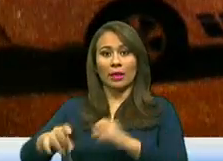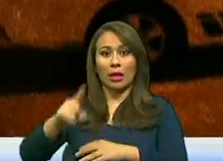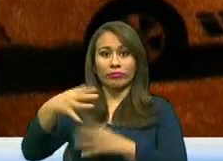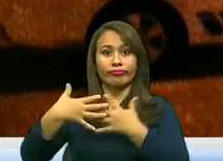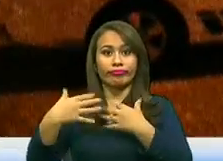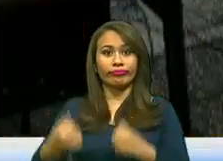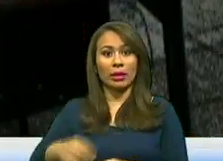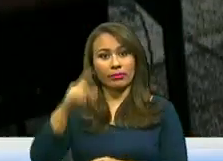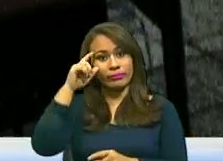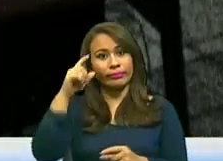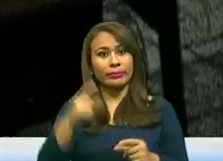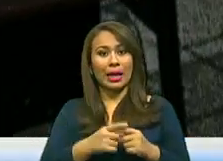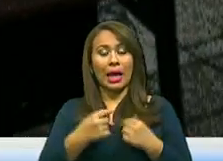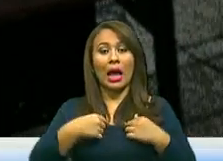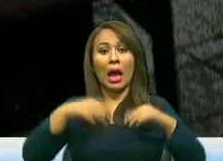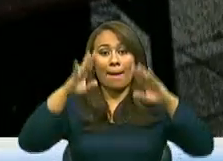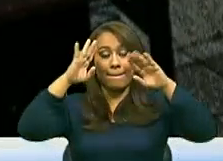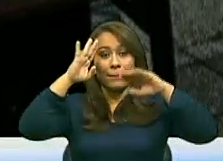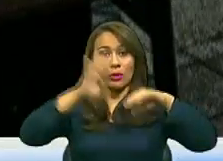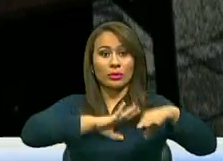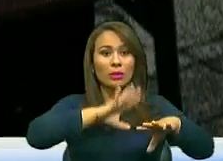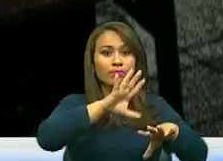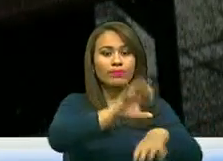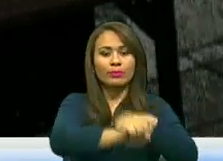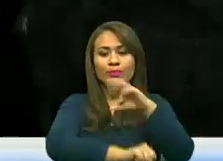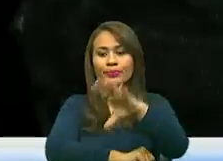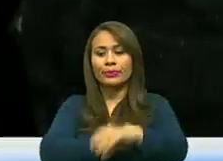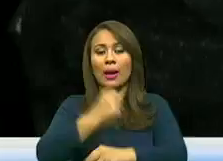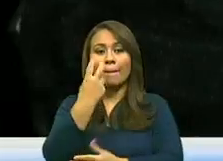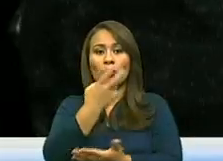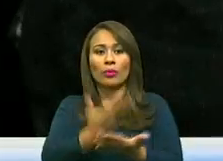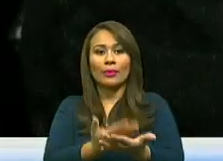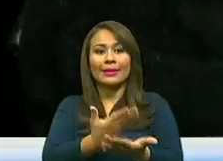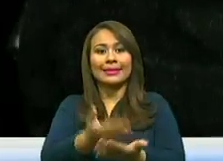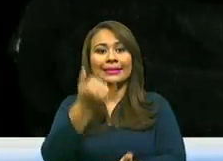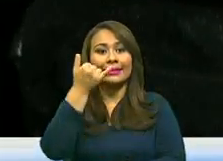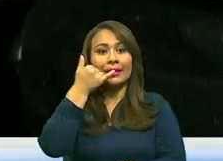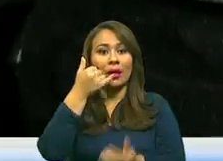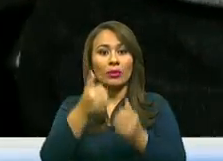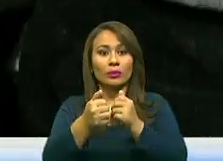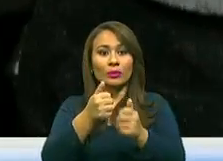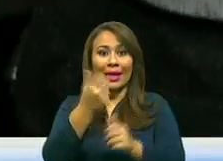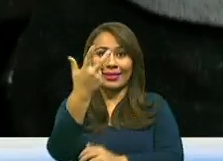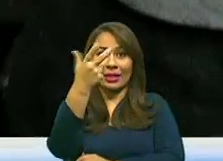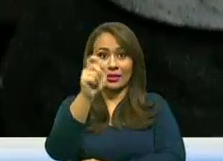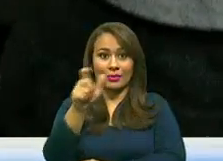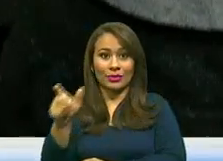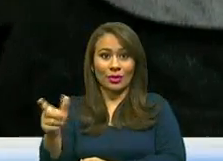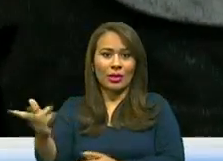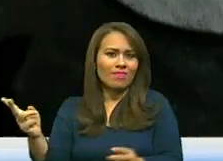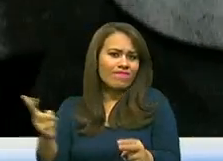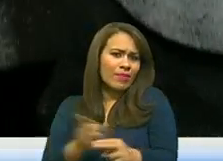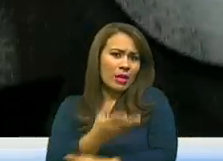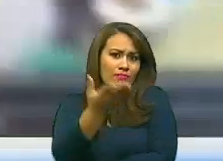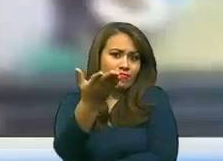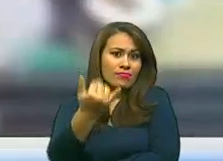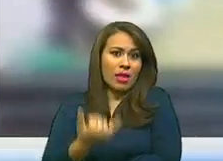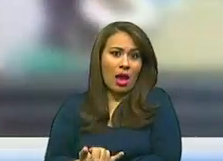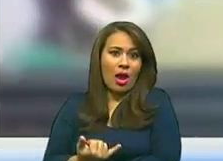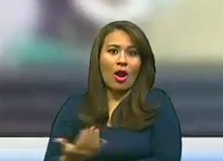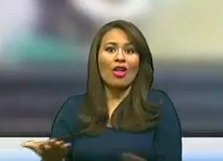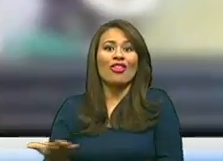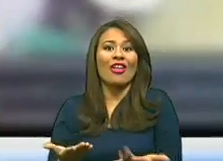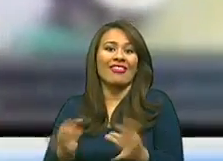los teléfonos celulares fueron recuperados como evidencias, mientras que ahora los tres angelitos se tomarán unas